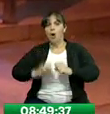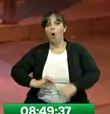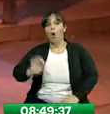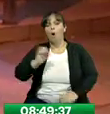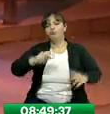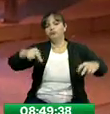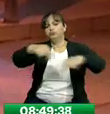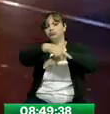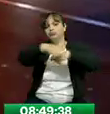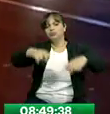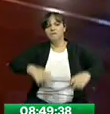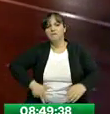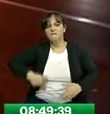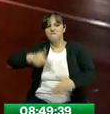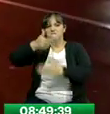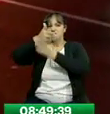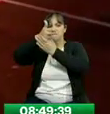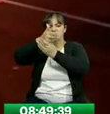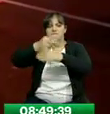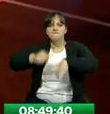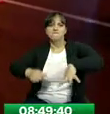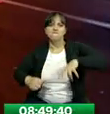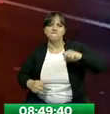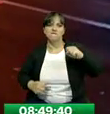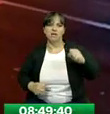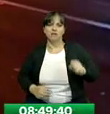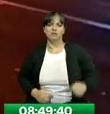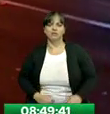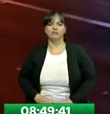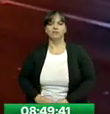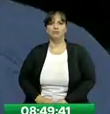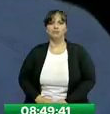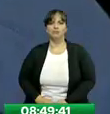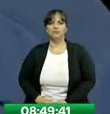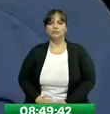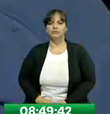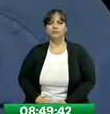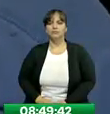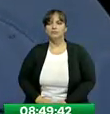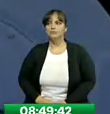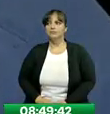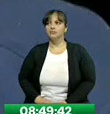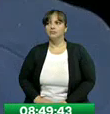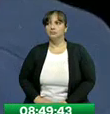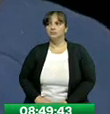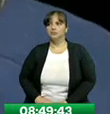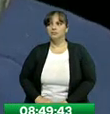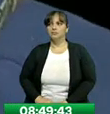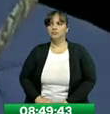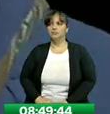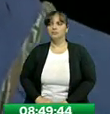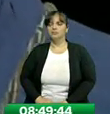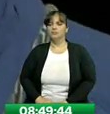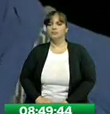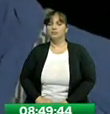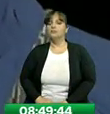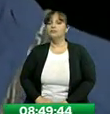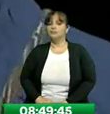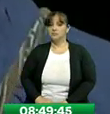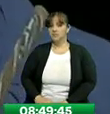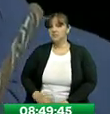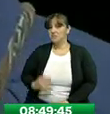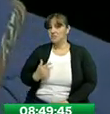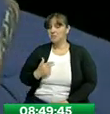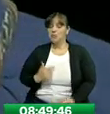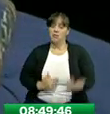la aurora en el cantón daule provincia de guayas en la casa roban bastantes usted está con el teléfono afuera